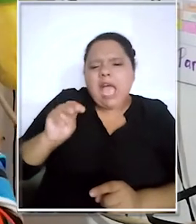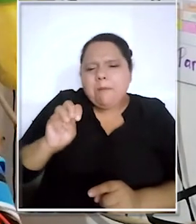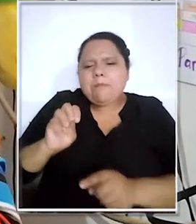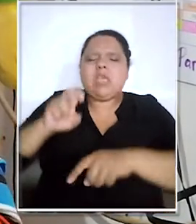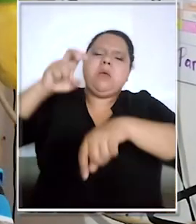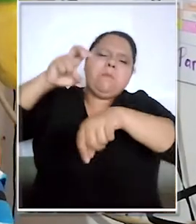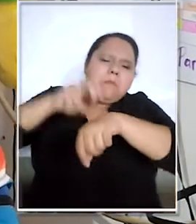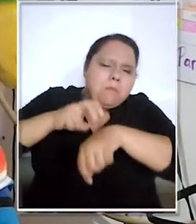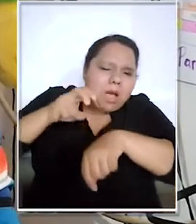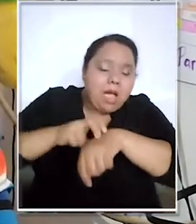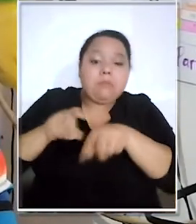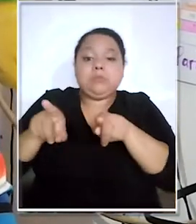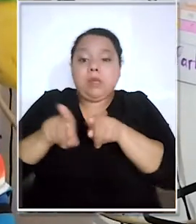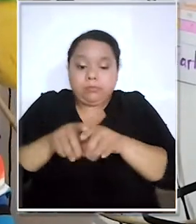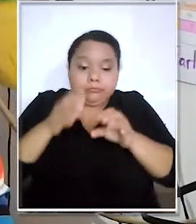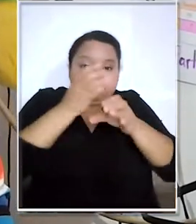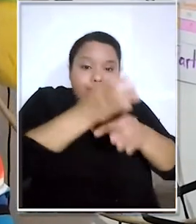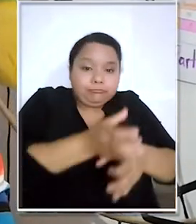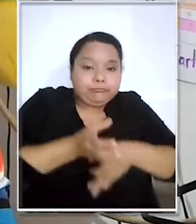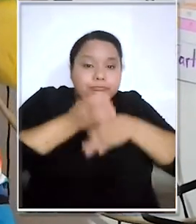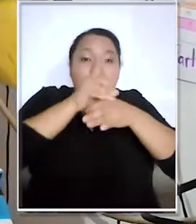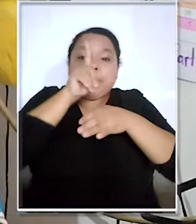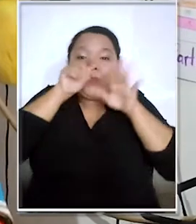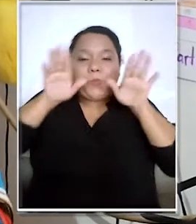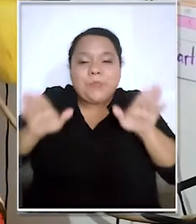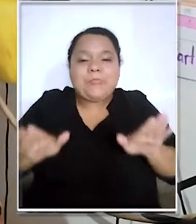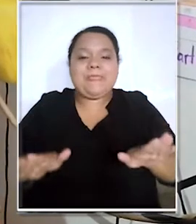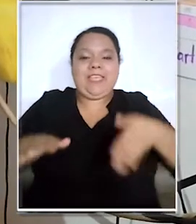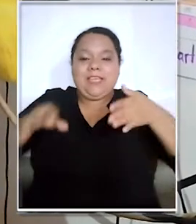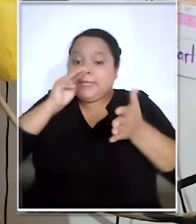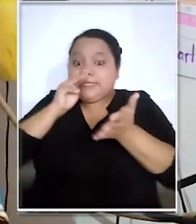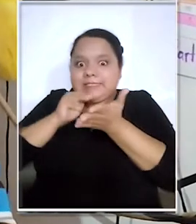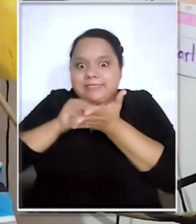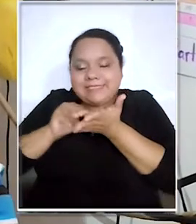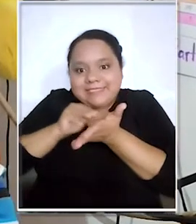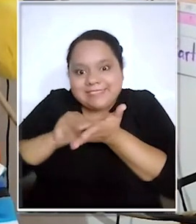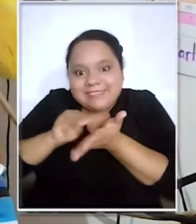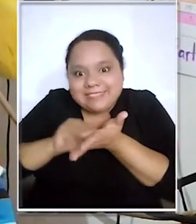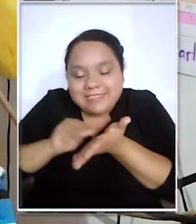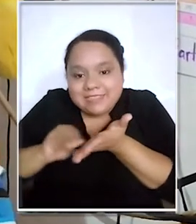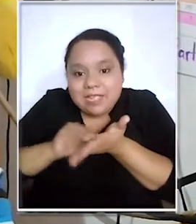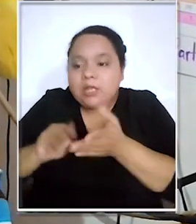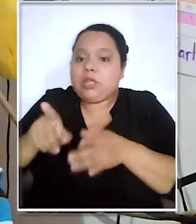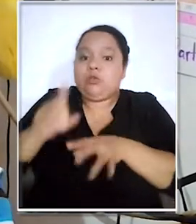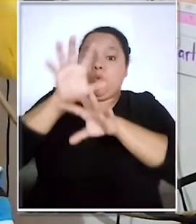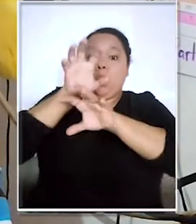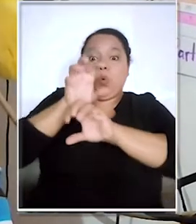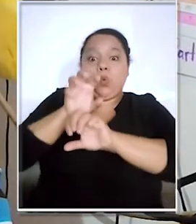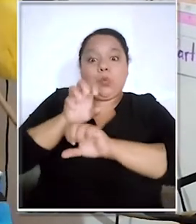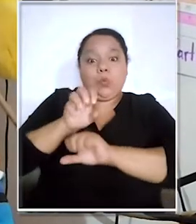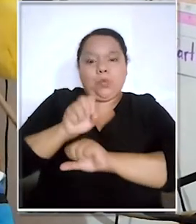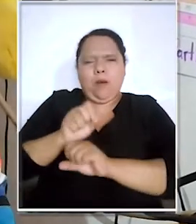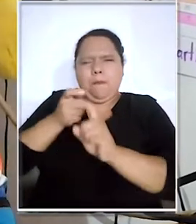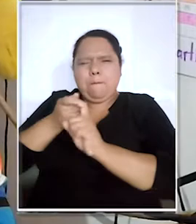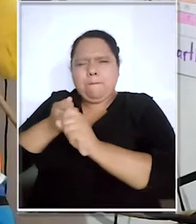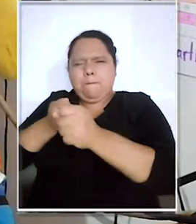Y también crían gallinas y cerdos. Son productores de miel de abeja y se dedican a la caza